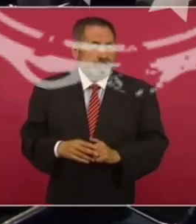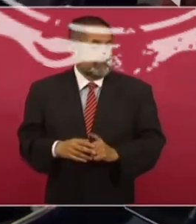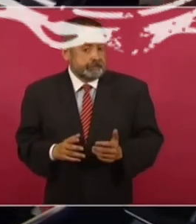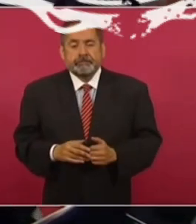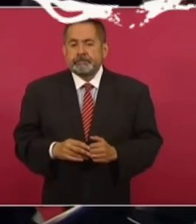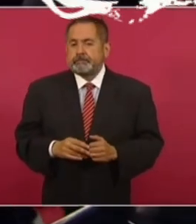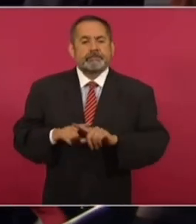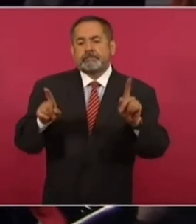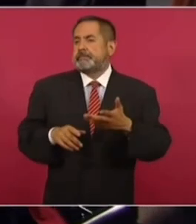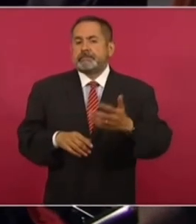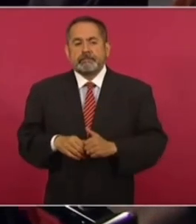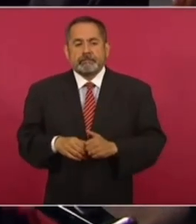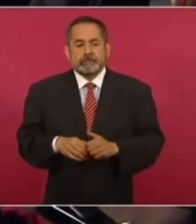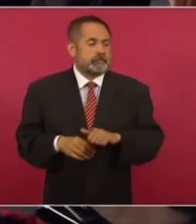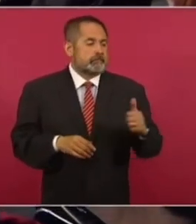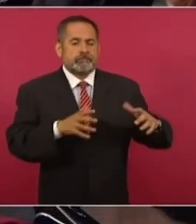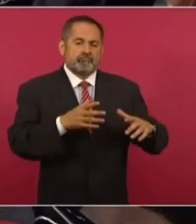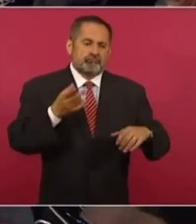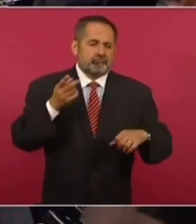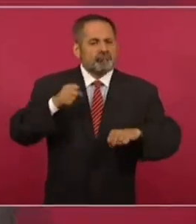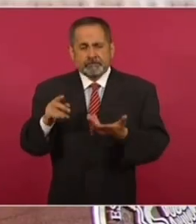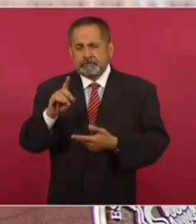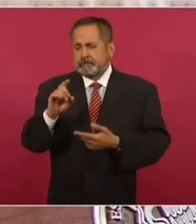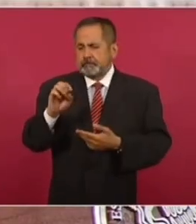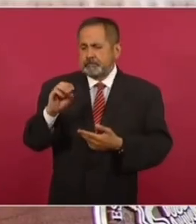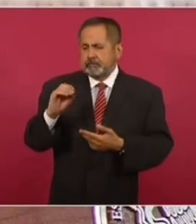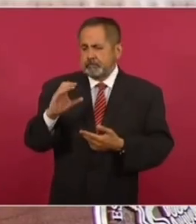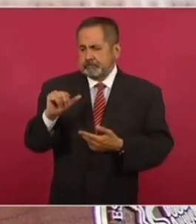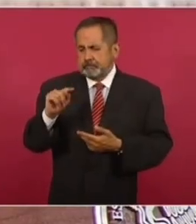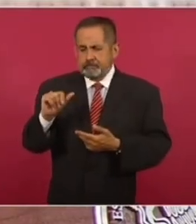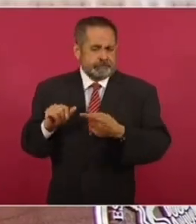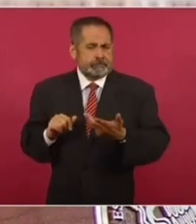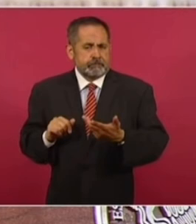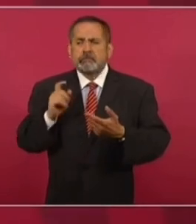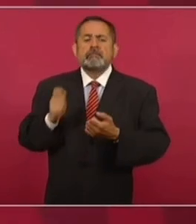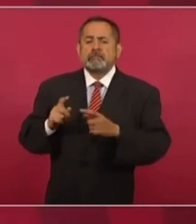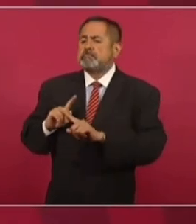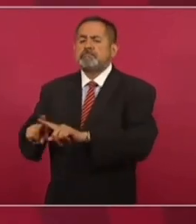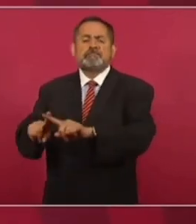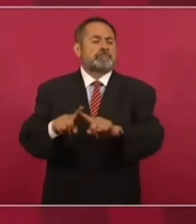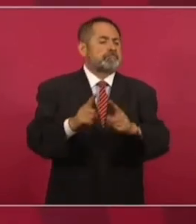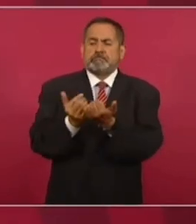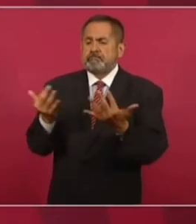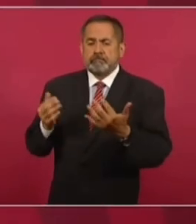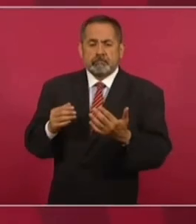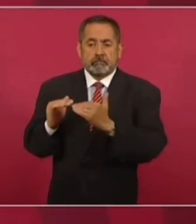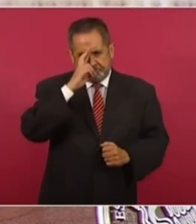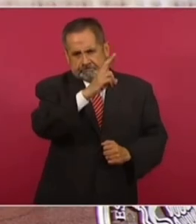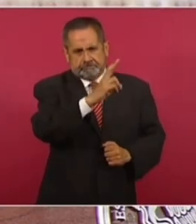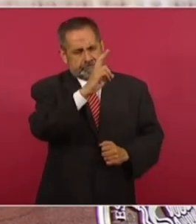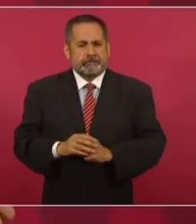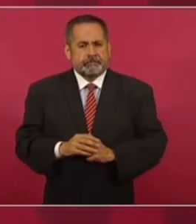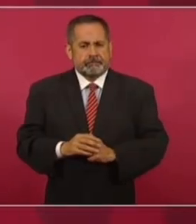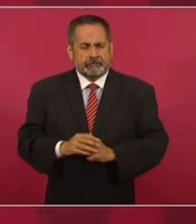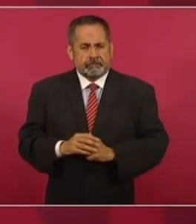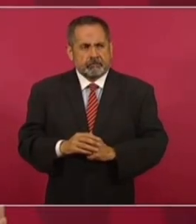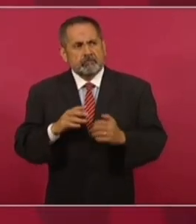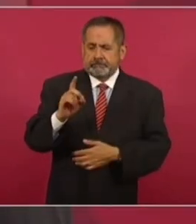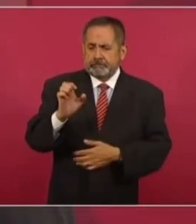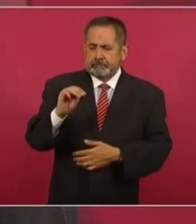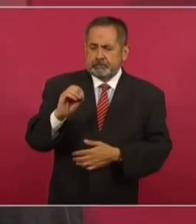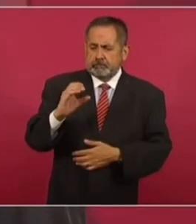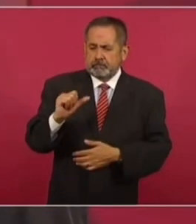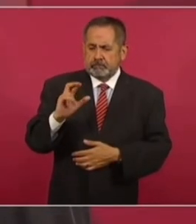A diferencia de las dictaduras, la democracia significa pluralidad. No es pensamiento único. Y buscar las